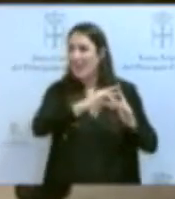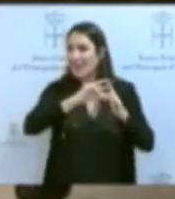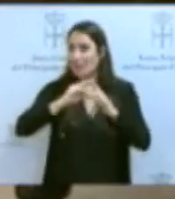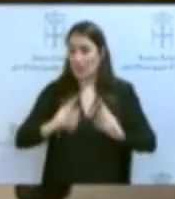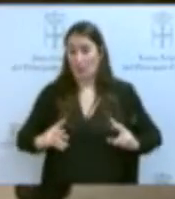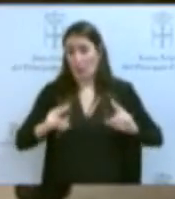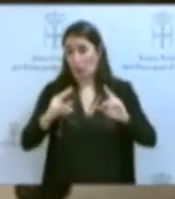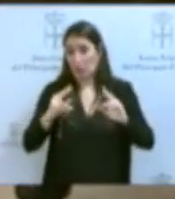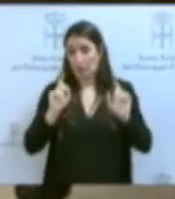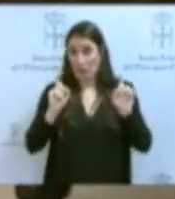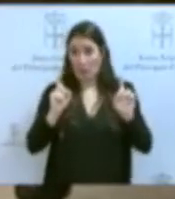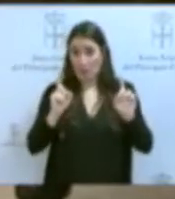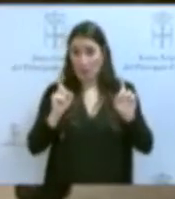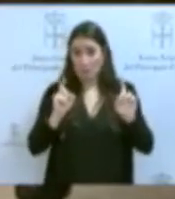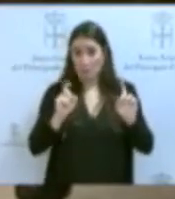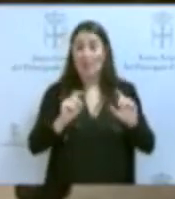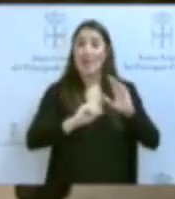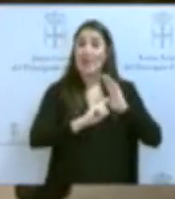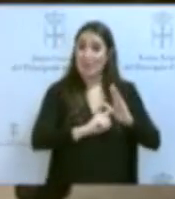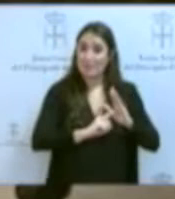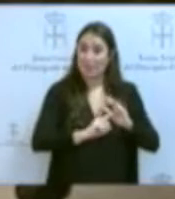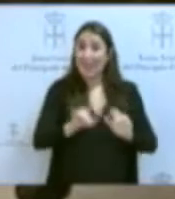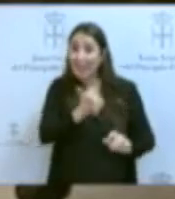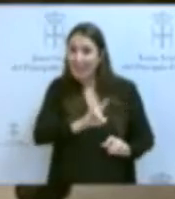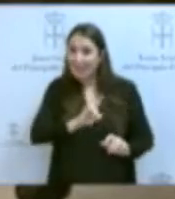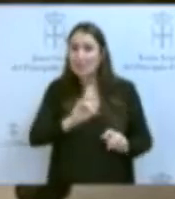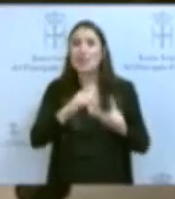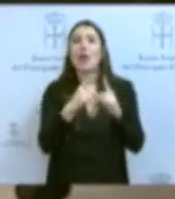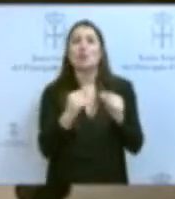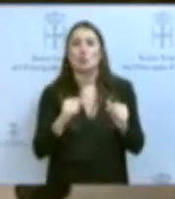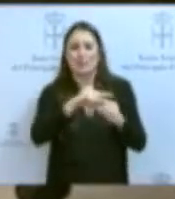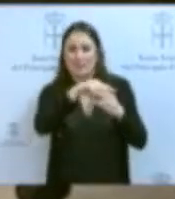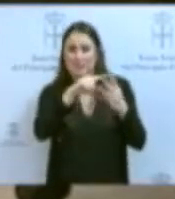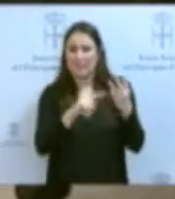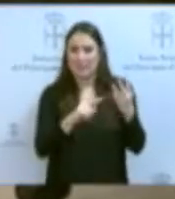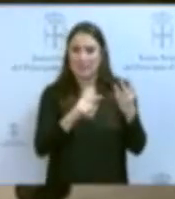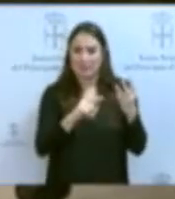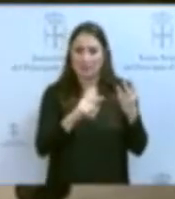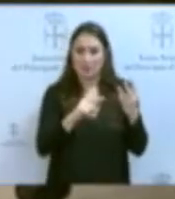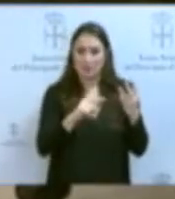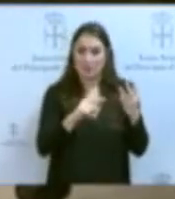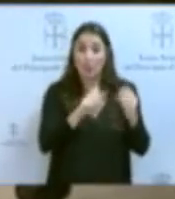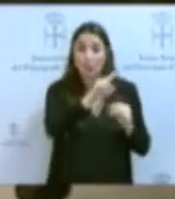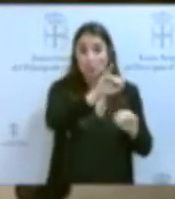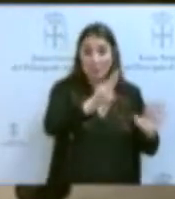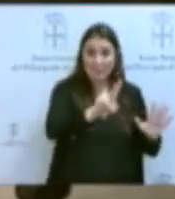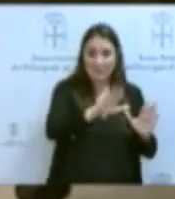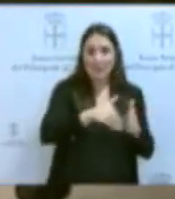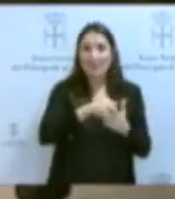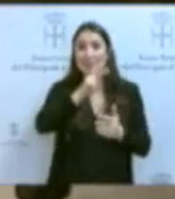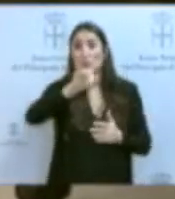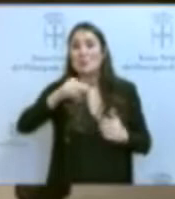Castilla-La Mancha, Canarias y Asturias. Los recortes desde 2007 hasta 2017 de